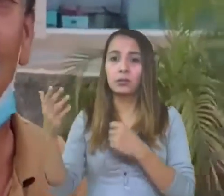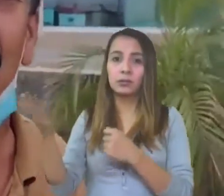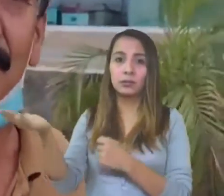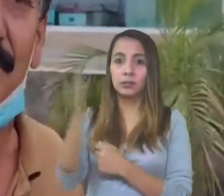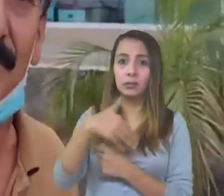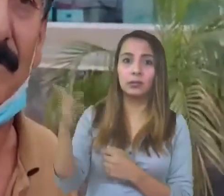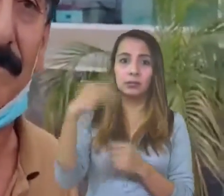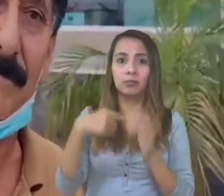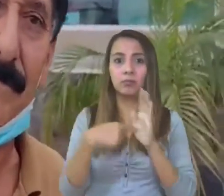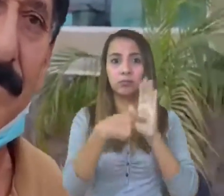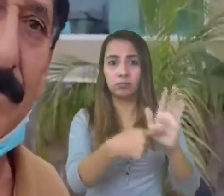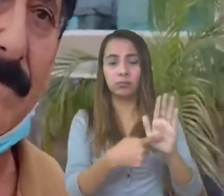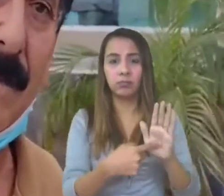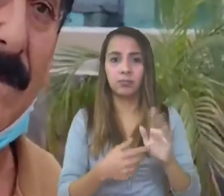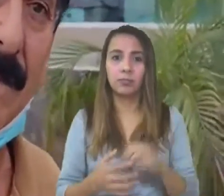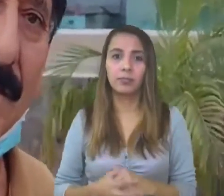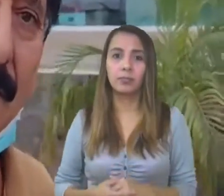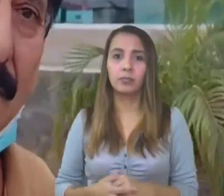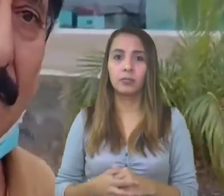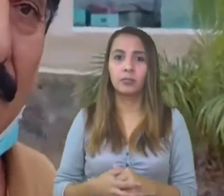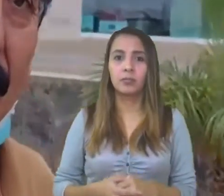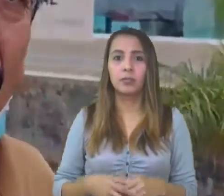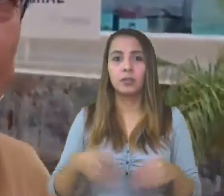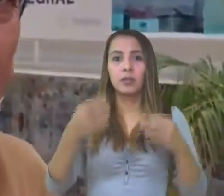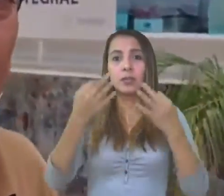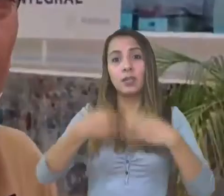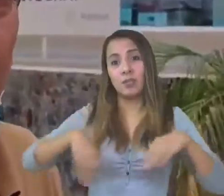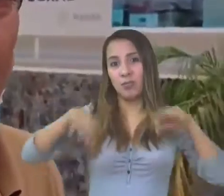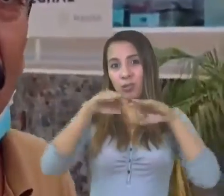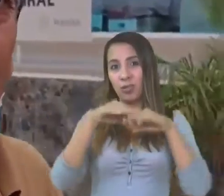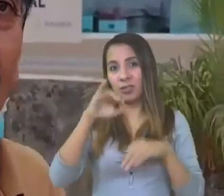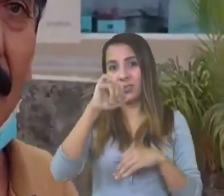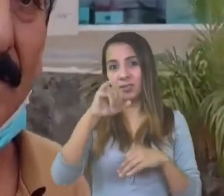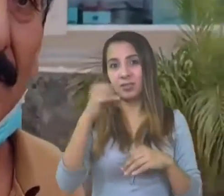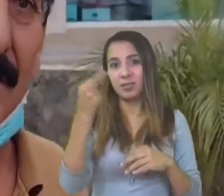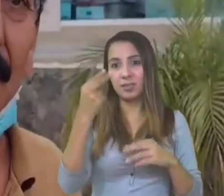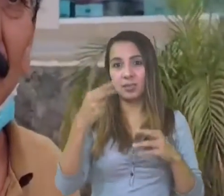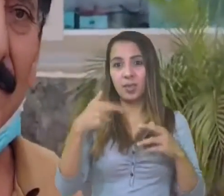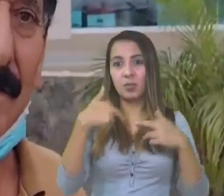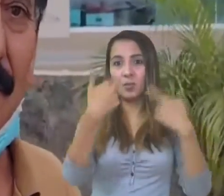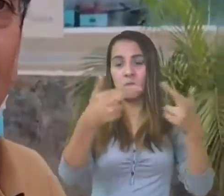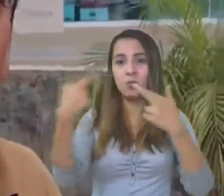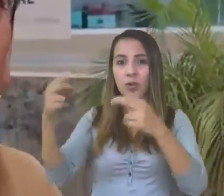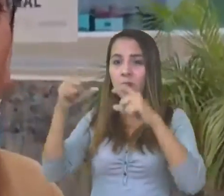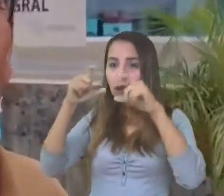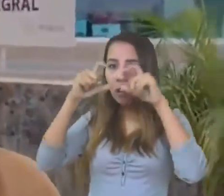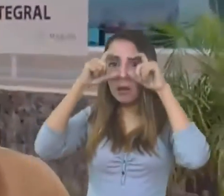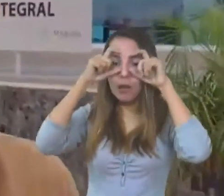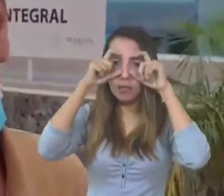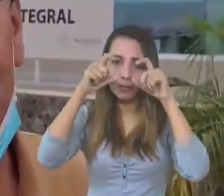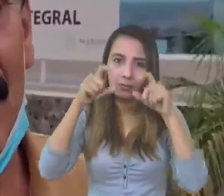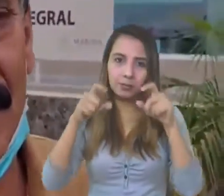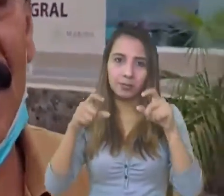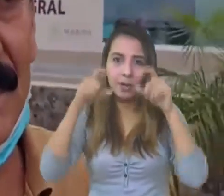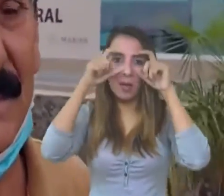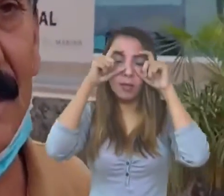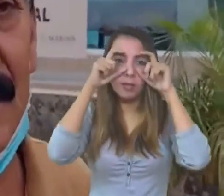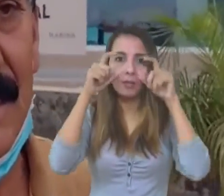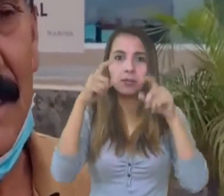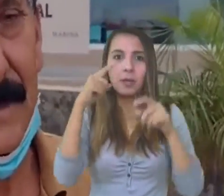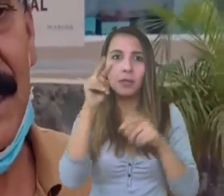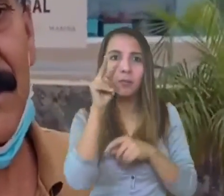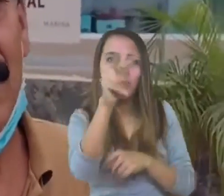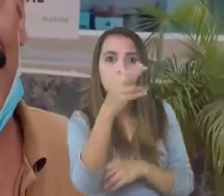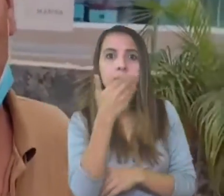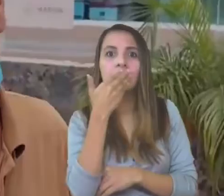importante recomendar ópticas para regalar lentes para quienes toman la decisión de elegir funcionarios, ¿no? Pues sí, que vean